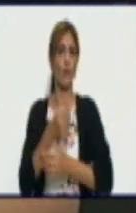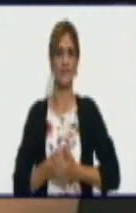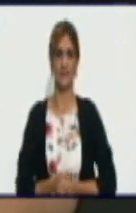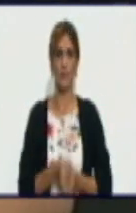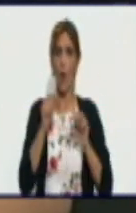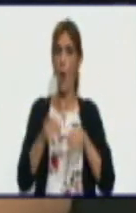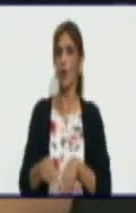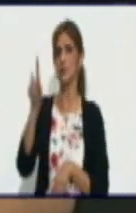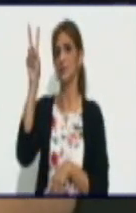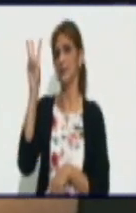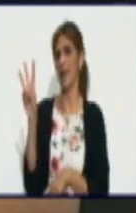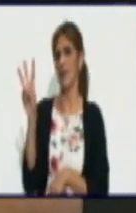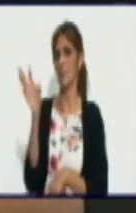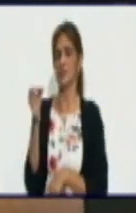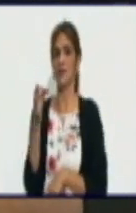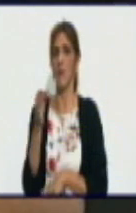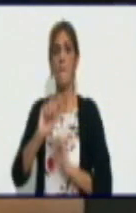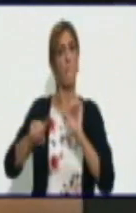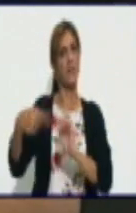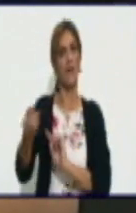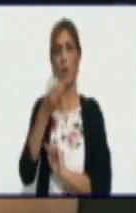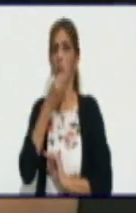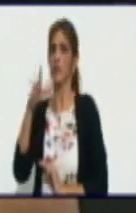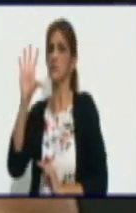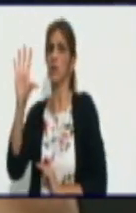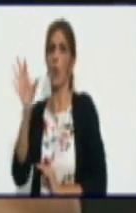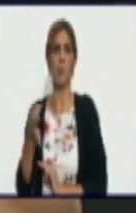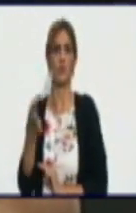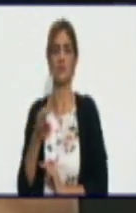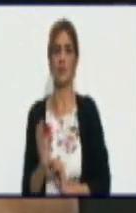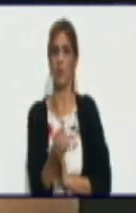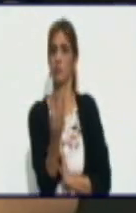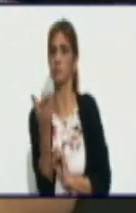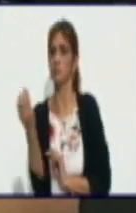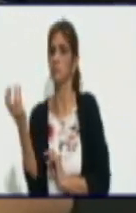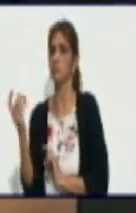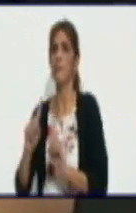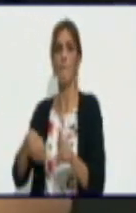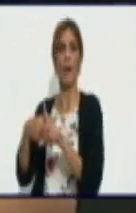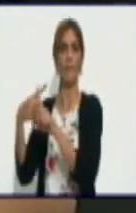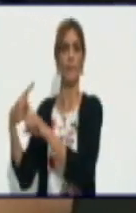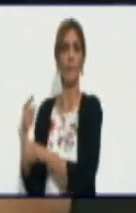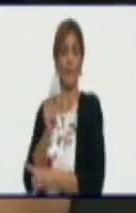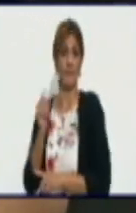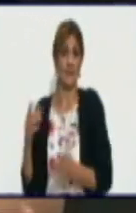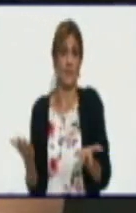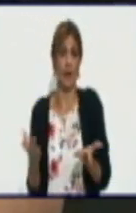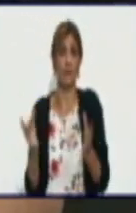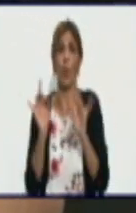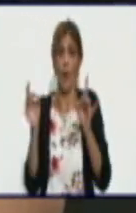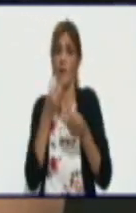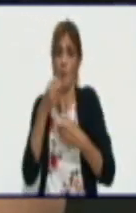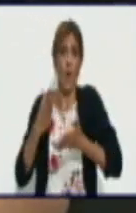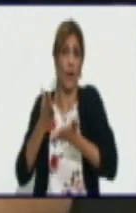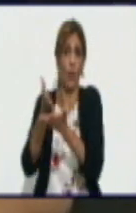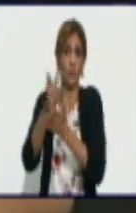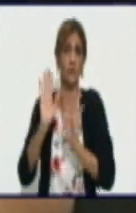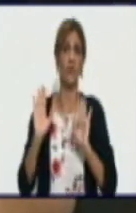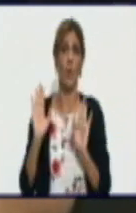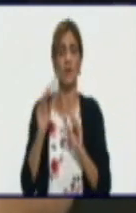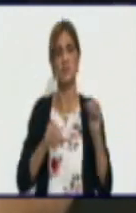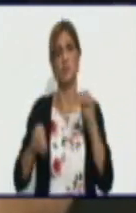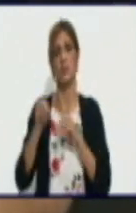ser 5. Y aunque sea un caso que salga de un municipio, es un caso que está en ese municipio. Y